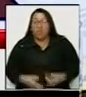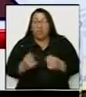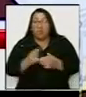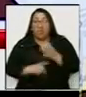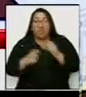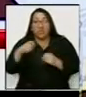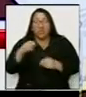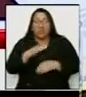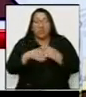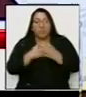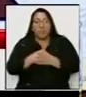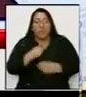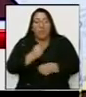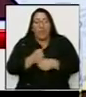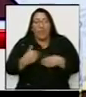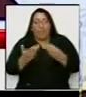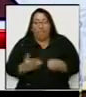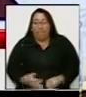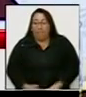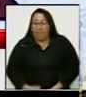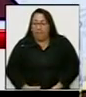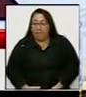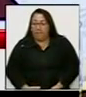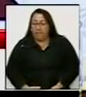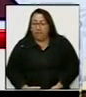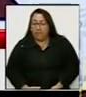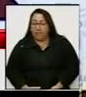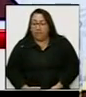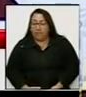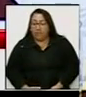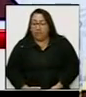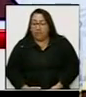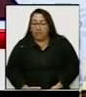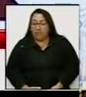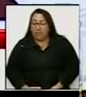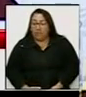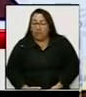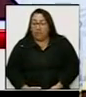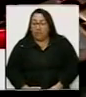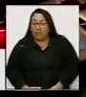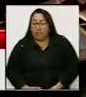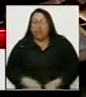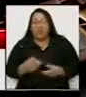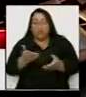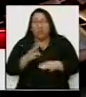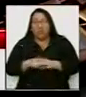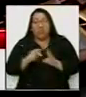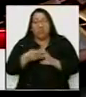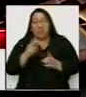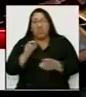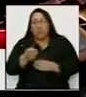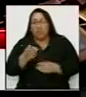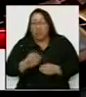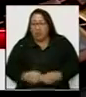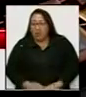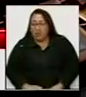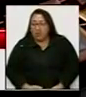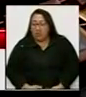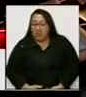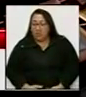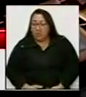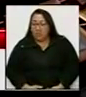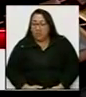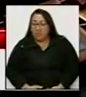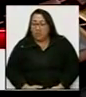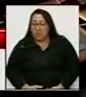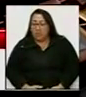de fortalecimiento de capacidades. Si ese es el espíritu, señora presidenta, no tengo ningún inconveniente en retirar mi pedido. Es ese estratégico. Absolutamente